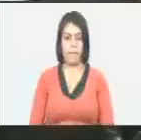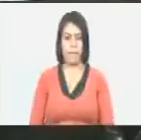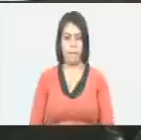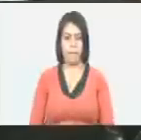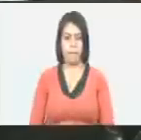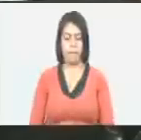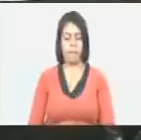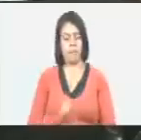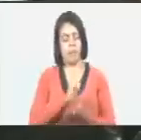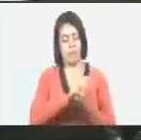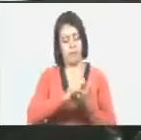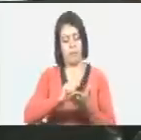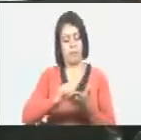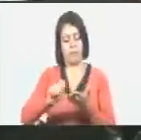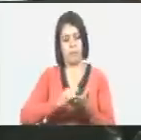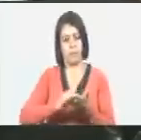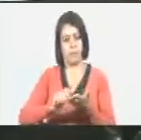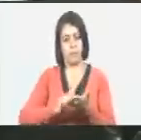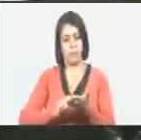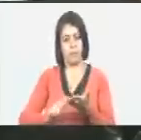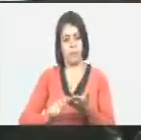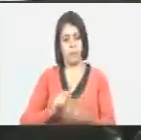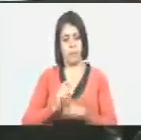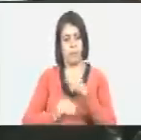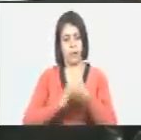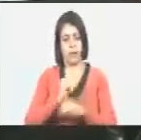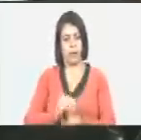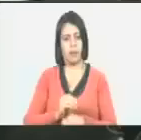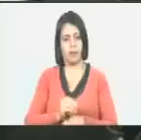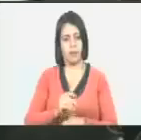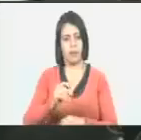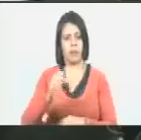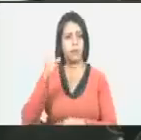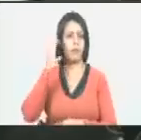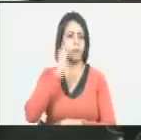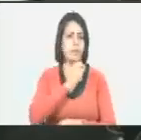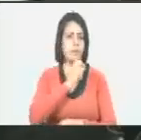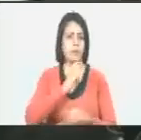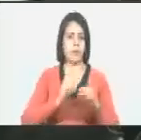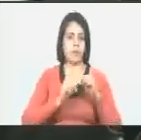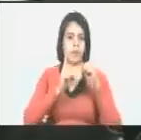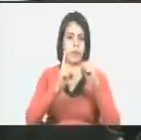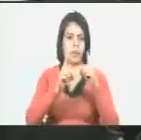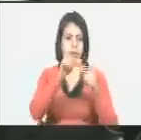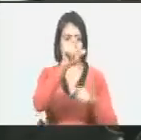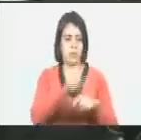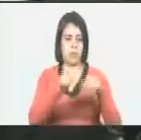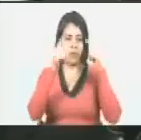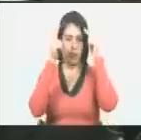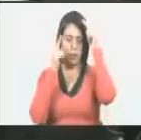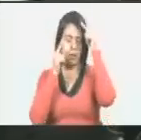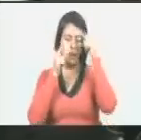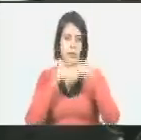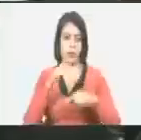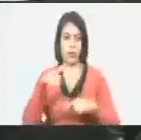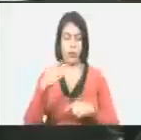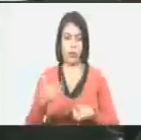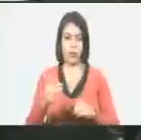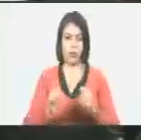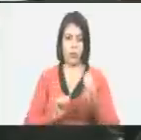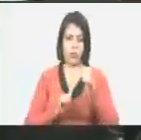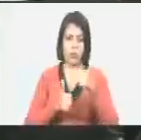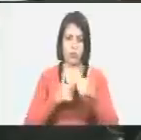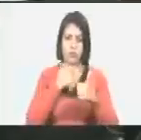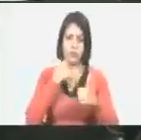parte de la letra que el comandante Fidel Castro le dedicó al comandante Chávez cuando emprendió el